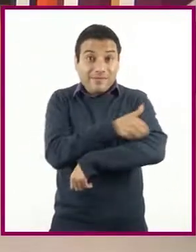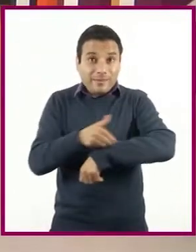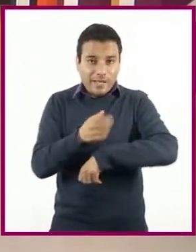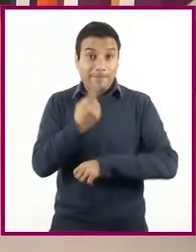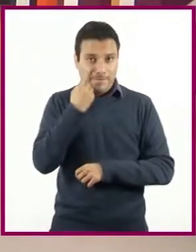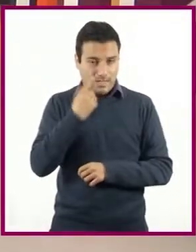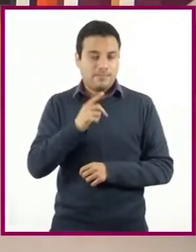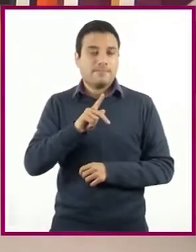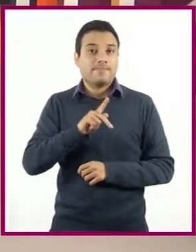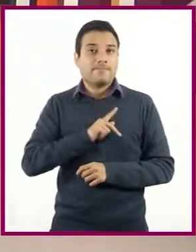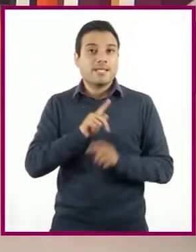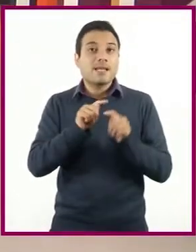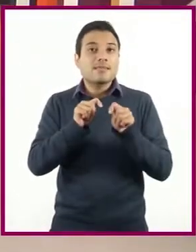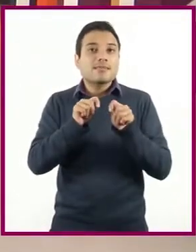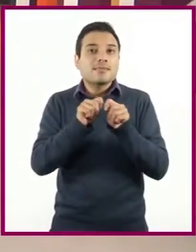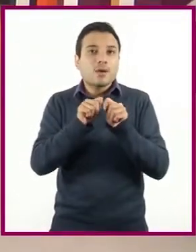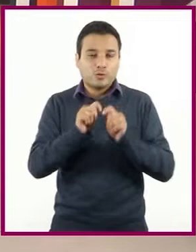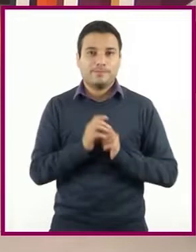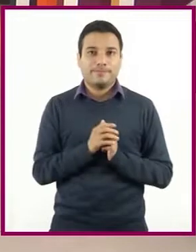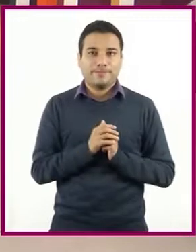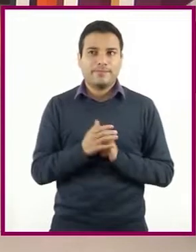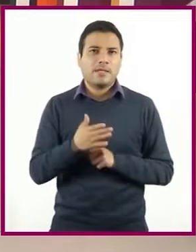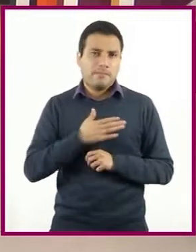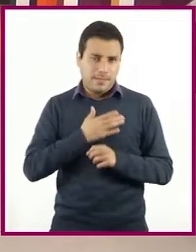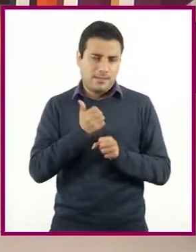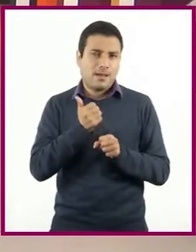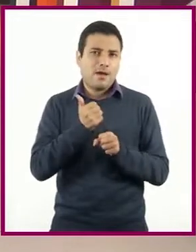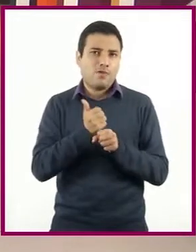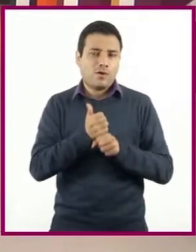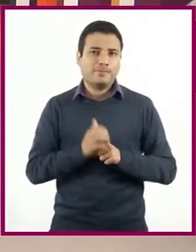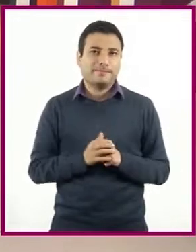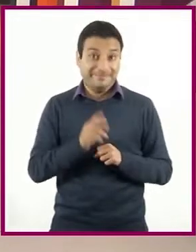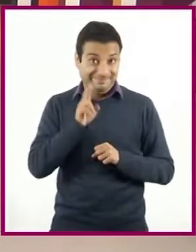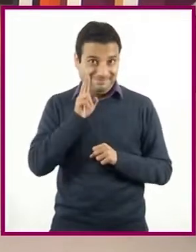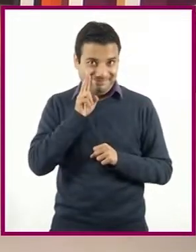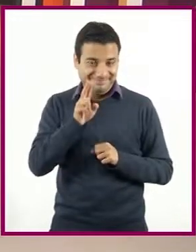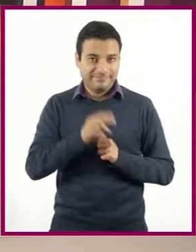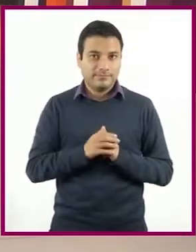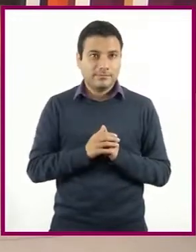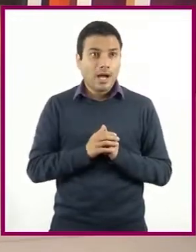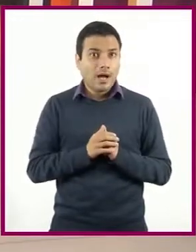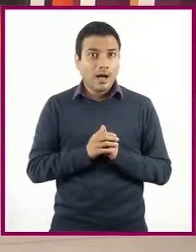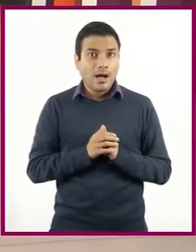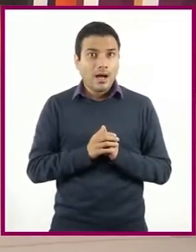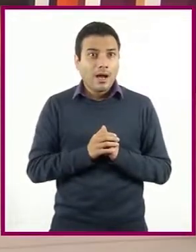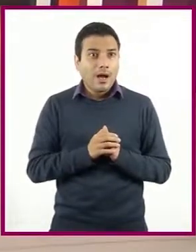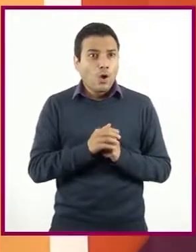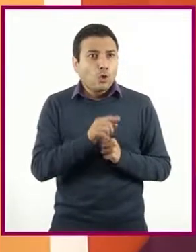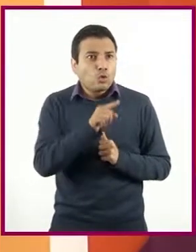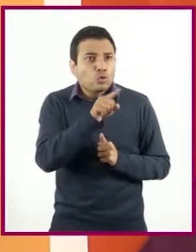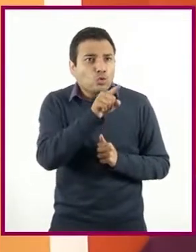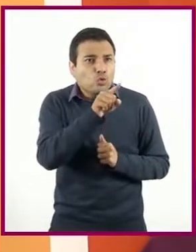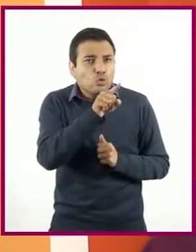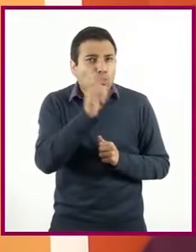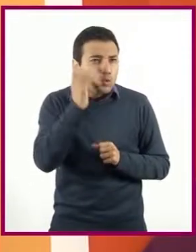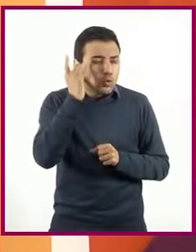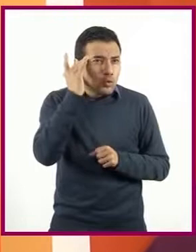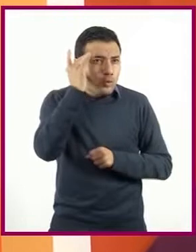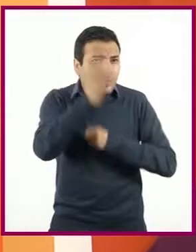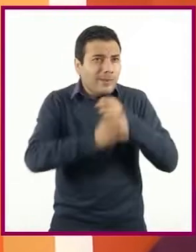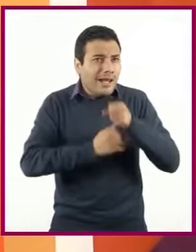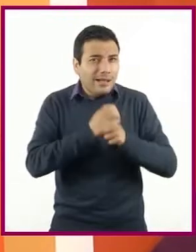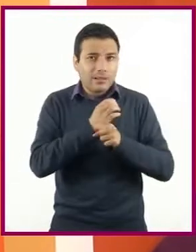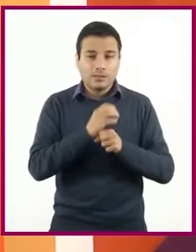tíos. Sí. Ellos mis abuelos. Mira. Ay, ¿ese eres tú en tu cumpleaños?